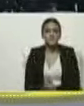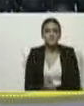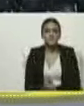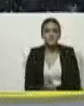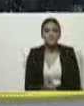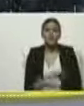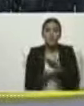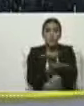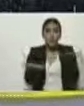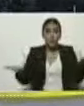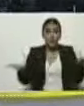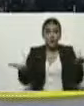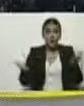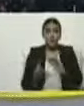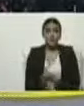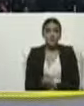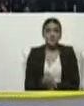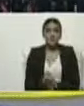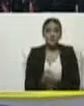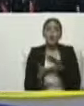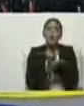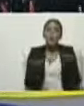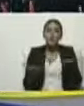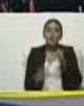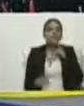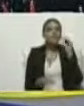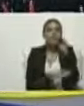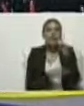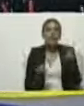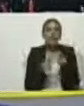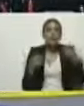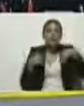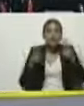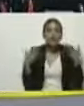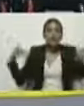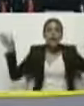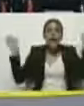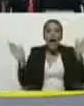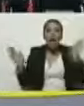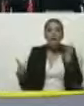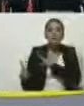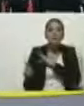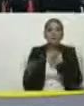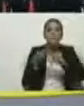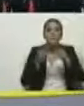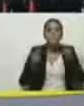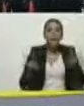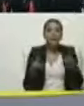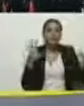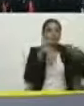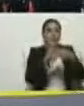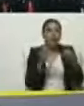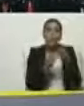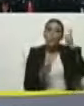Y ustedes serán los ángeles de la paz junto al pueblo.